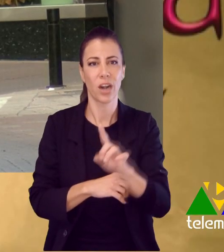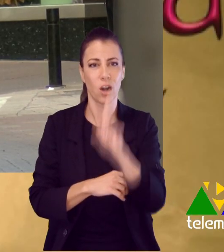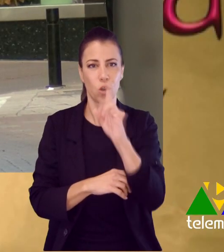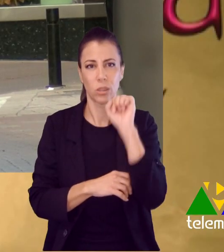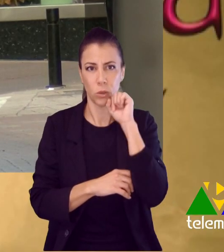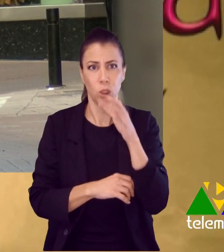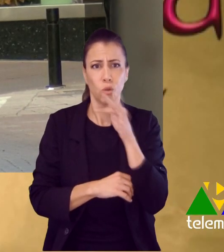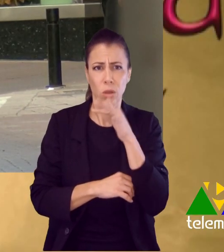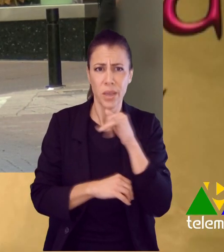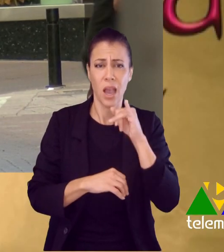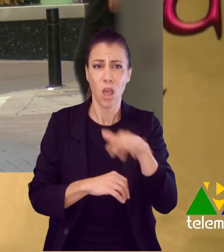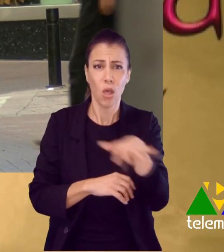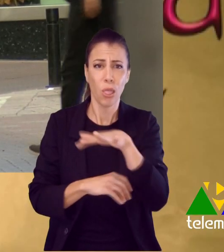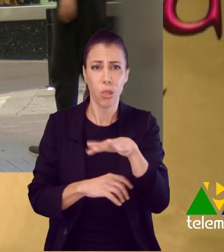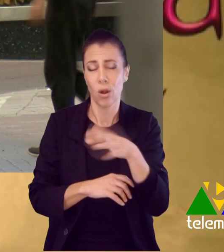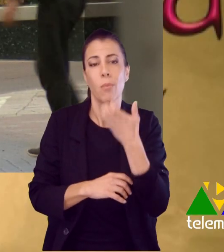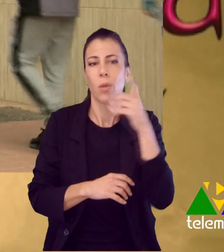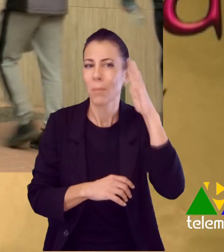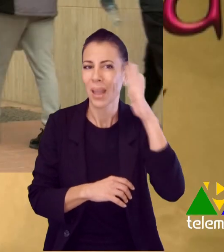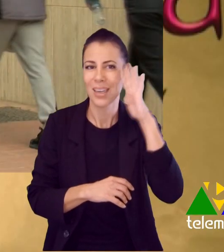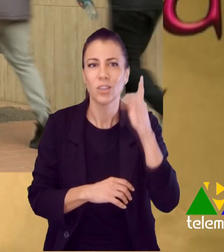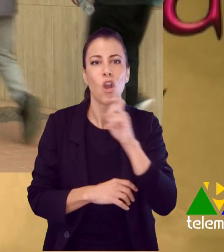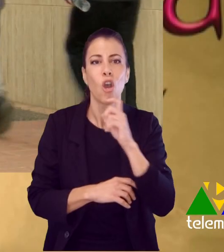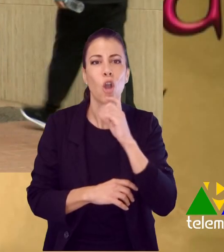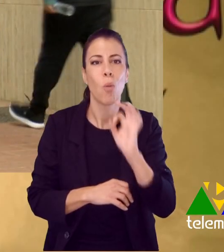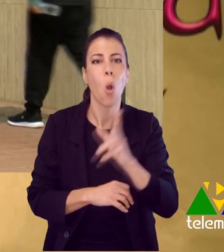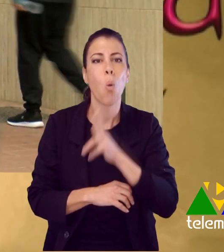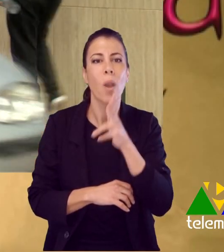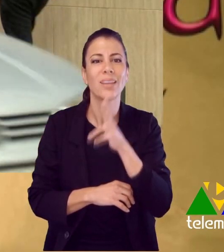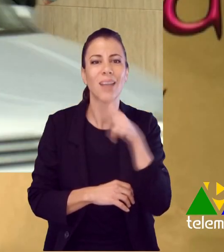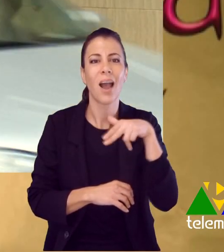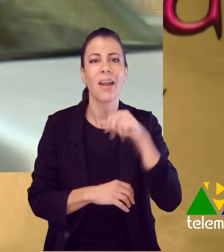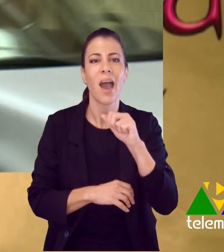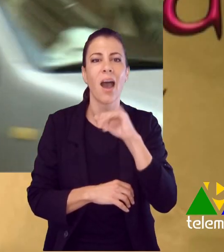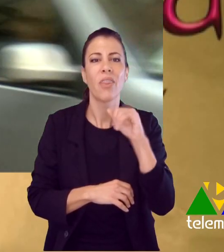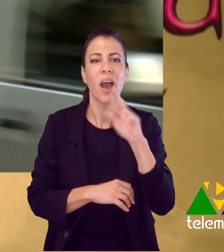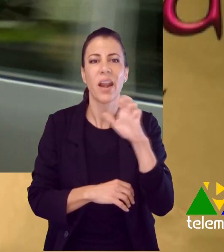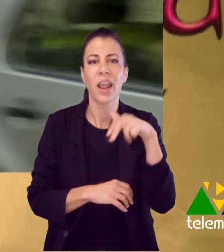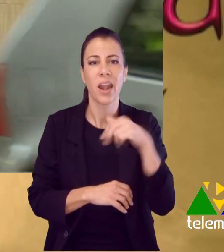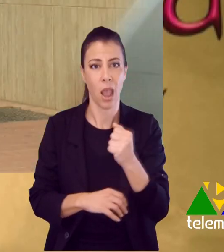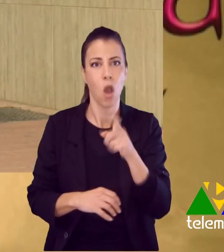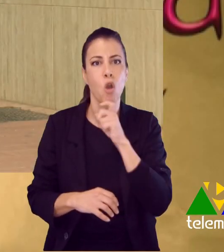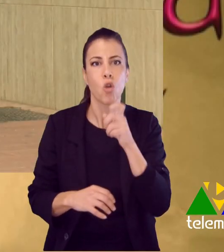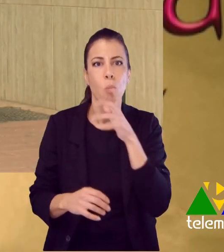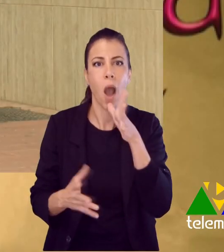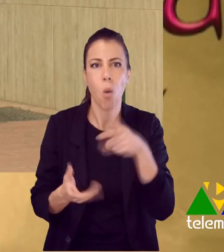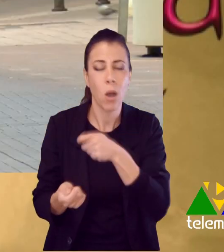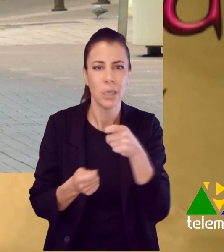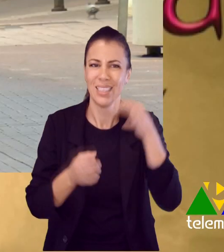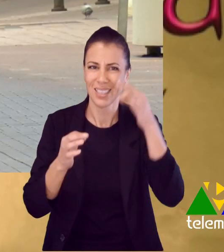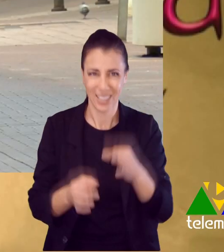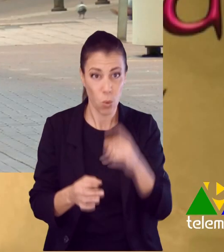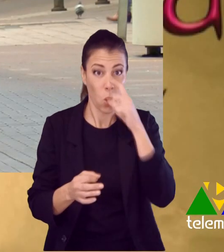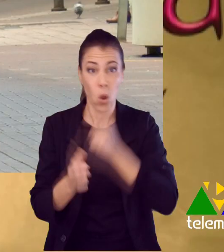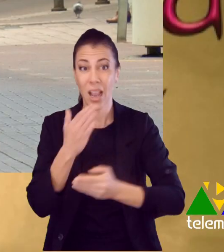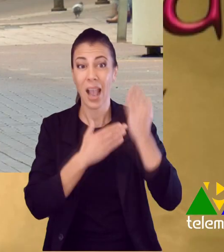hay zona de regadío, como se riega, por ejemplo, la huerta de las Nazarenas, ¿no? Todavía debe quedar algunos restos de esas